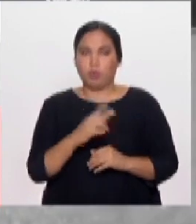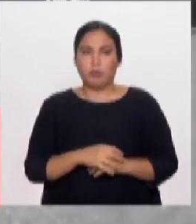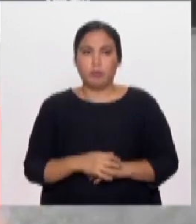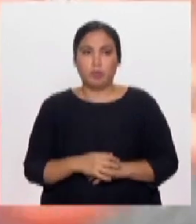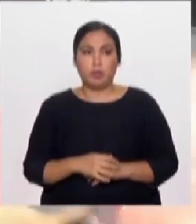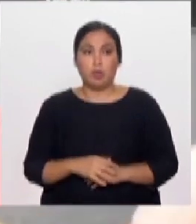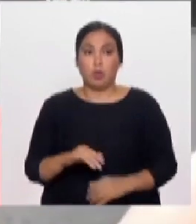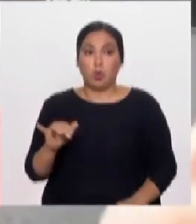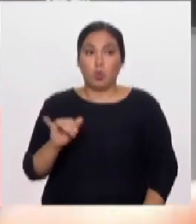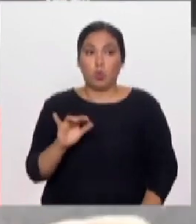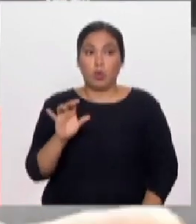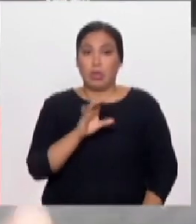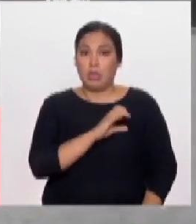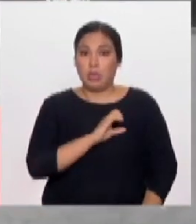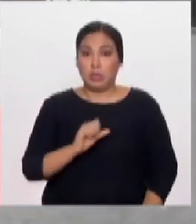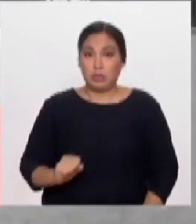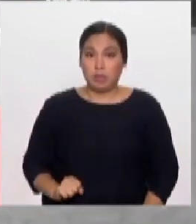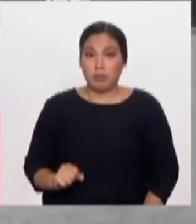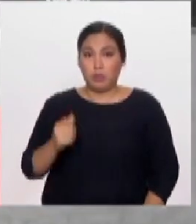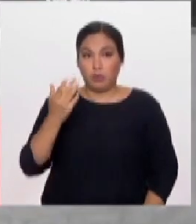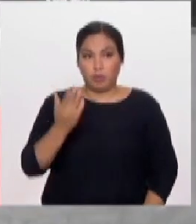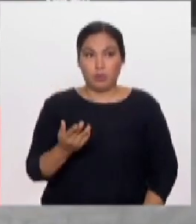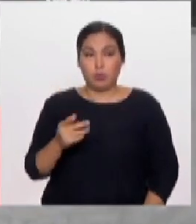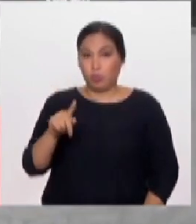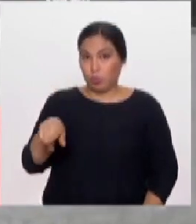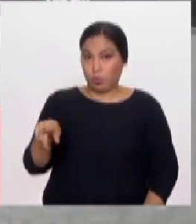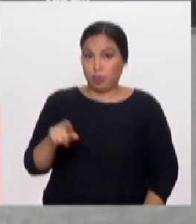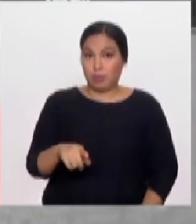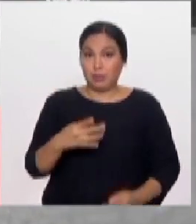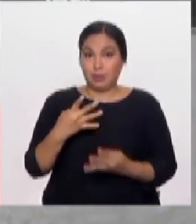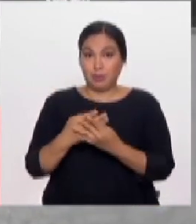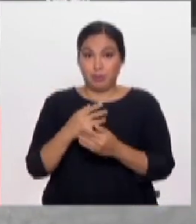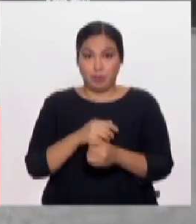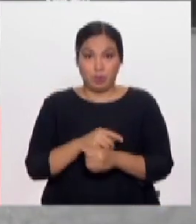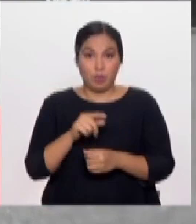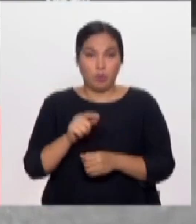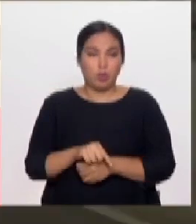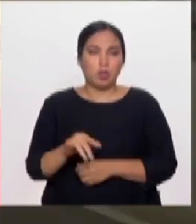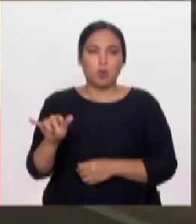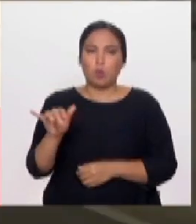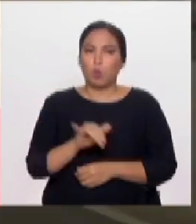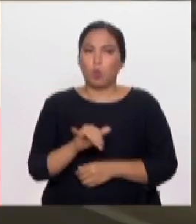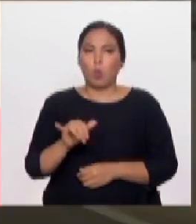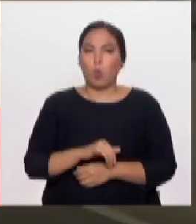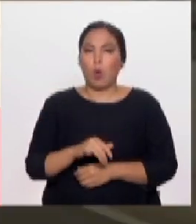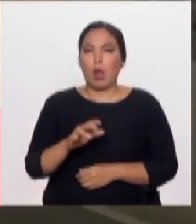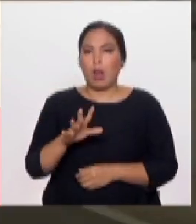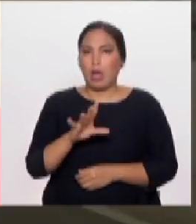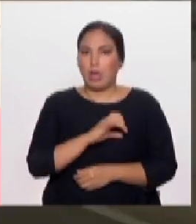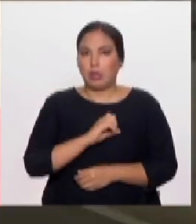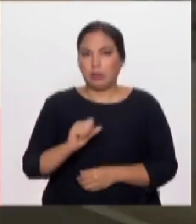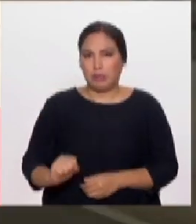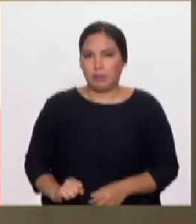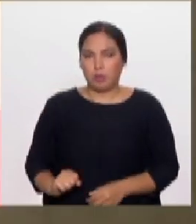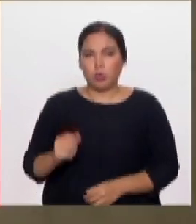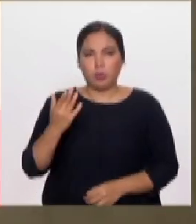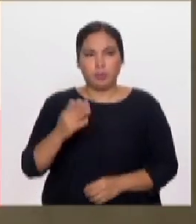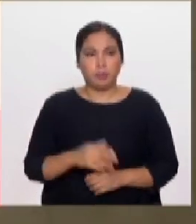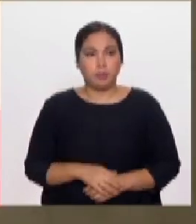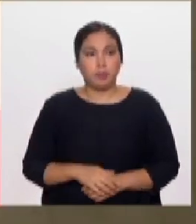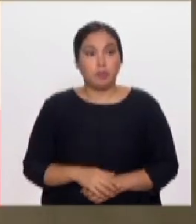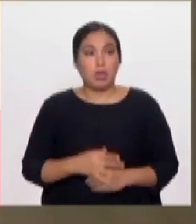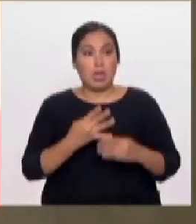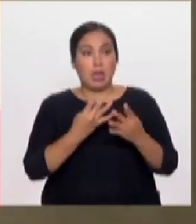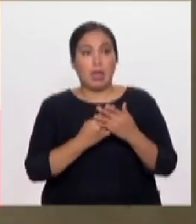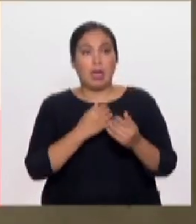Entonces, para todos los Bukele lovers, es una cárcel igualita. Uno de ellos estará